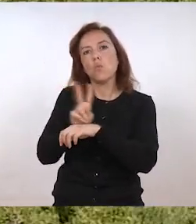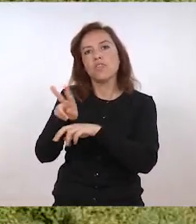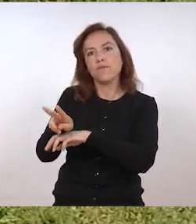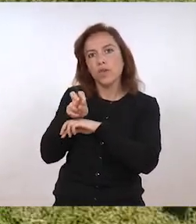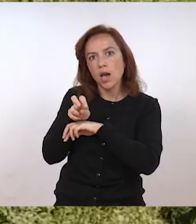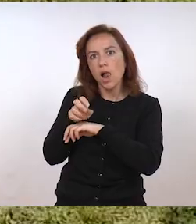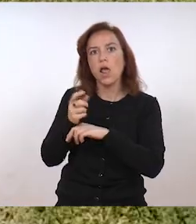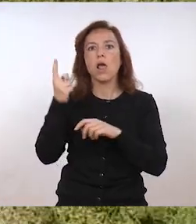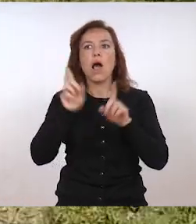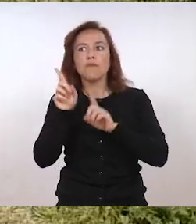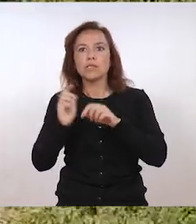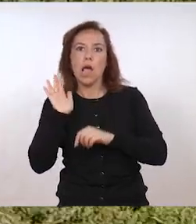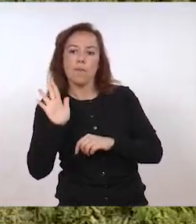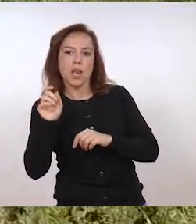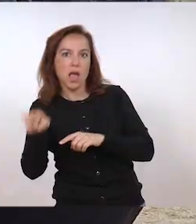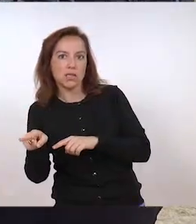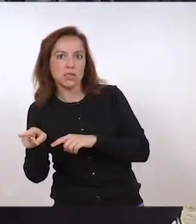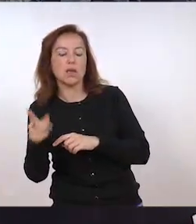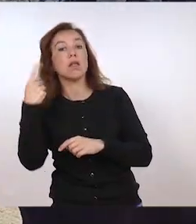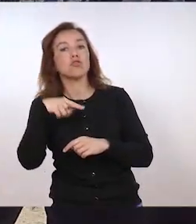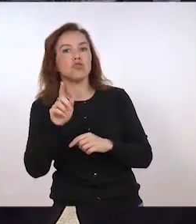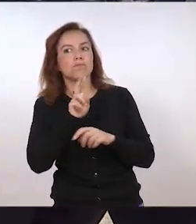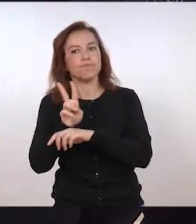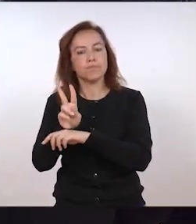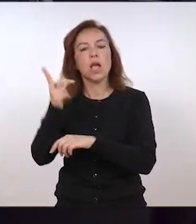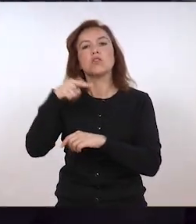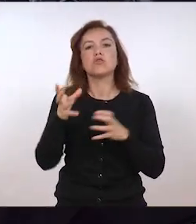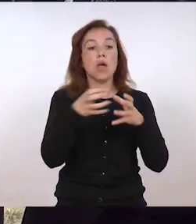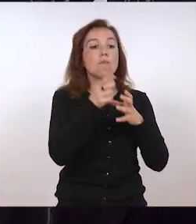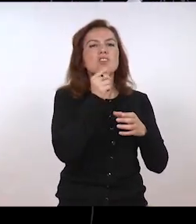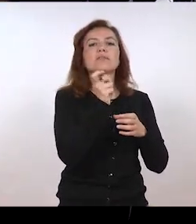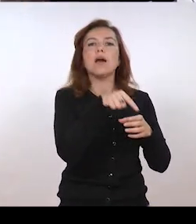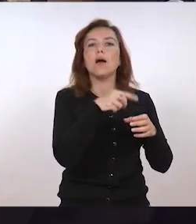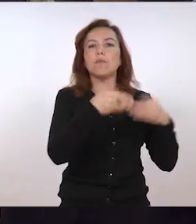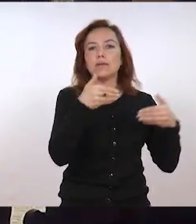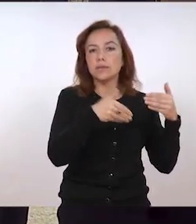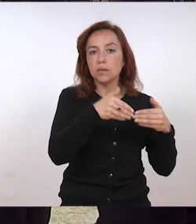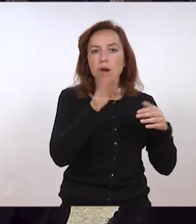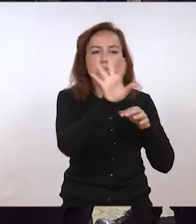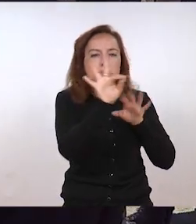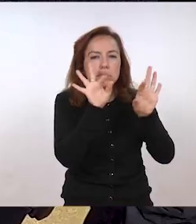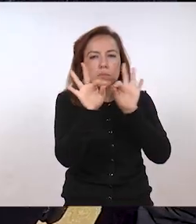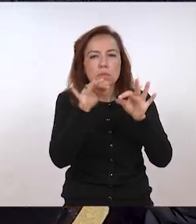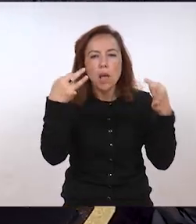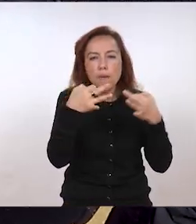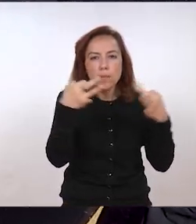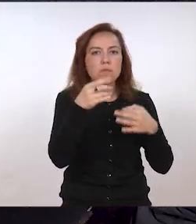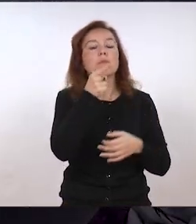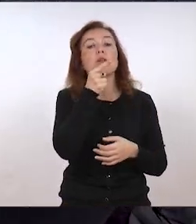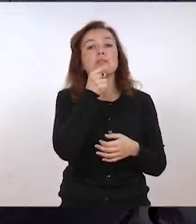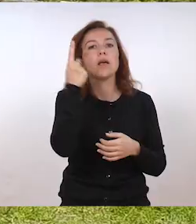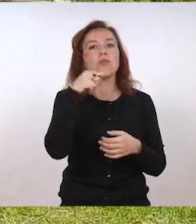amenaza en razón de su ejercicio profesional. Integrada por un equipo de policías especialmente seleccionados, su fortaleza radica